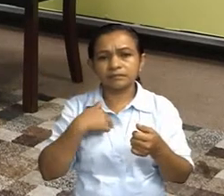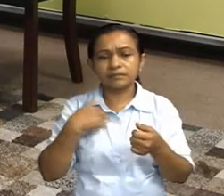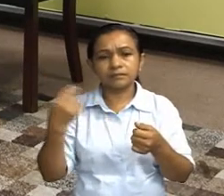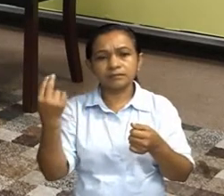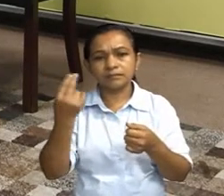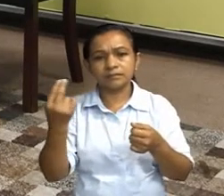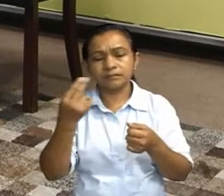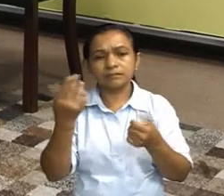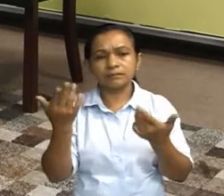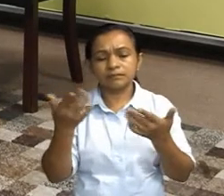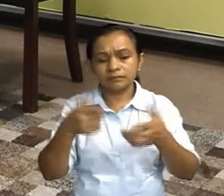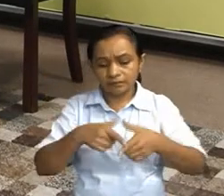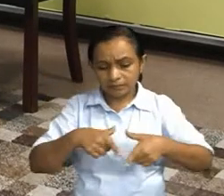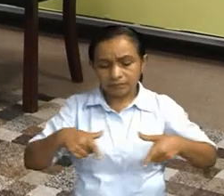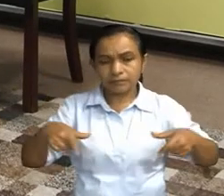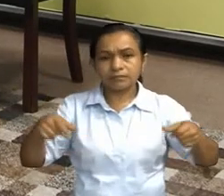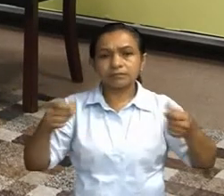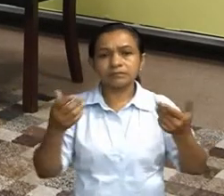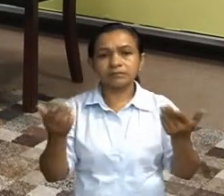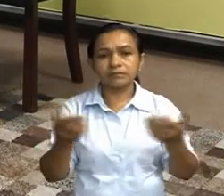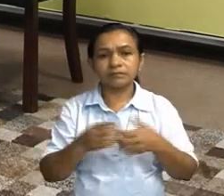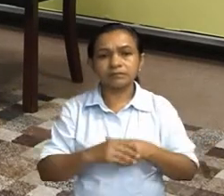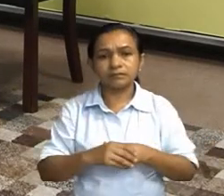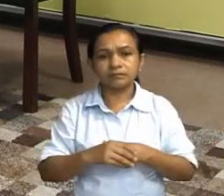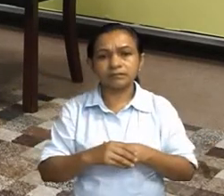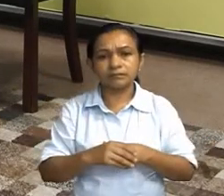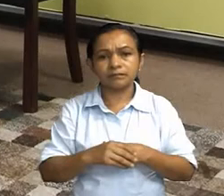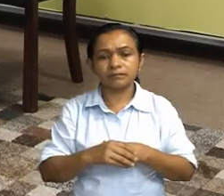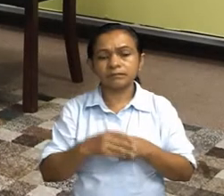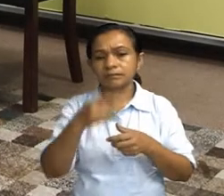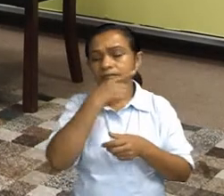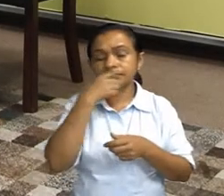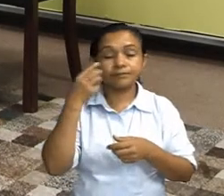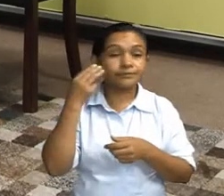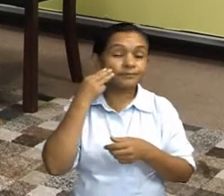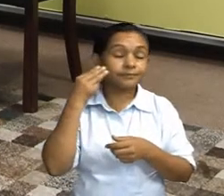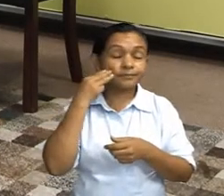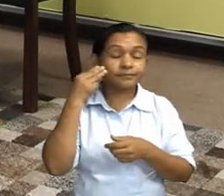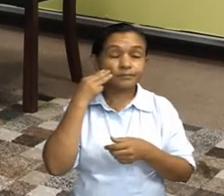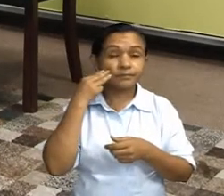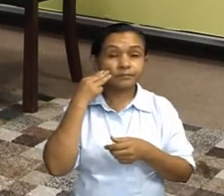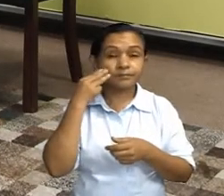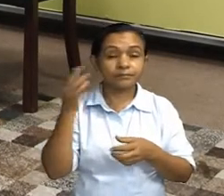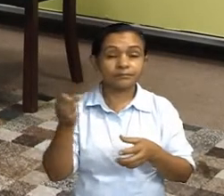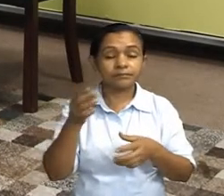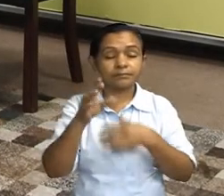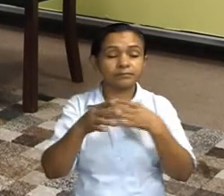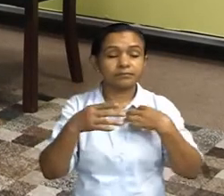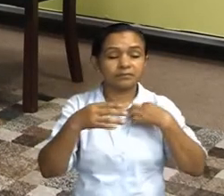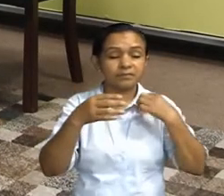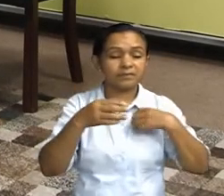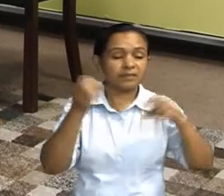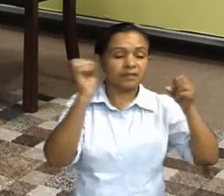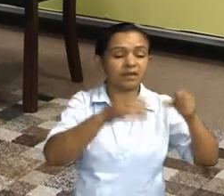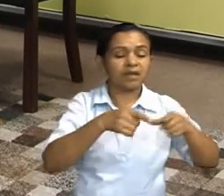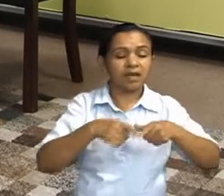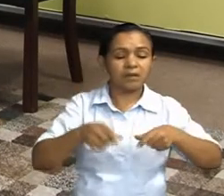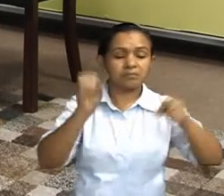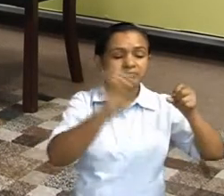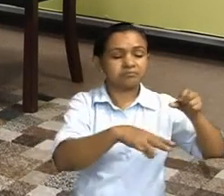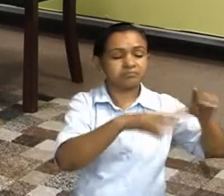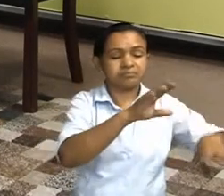utilizando calzoncitos, ropa interior, y viene el papá y la mamá y la revuelve entre toda la ropa de la familia. O